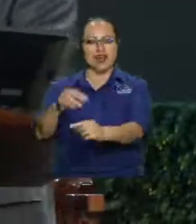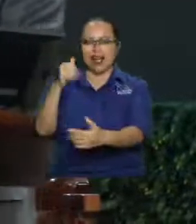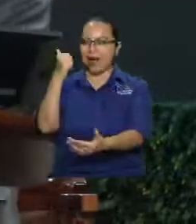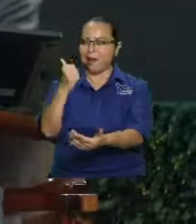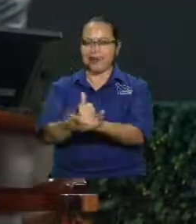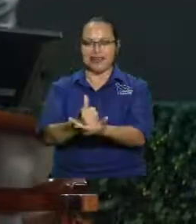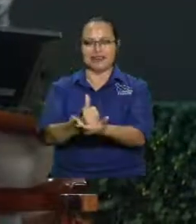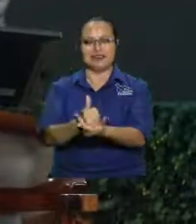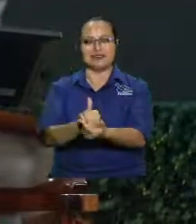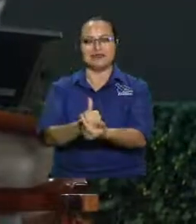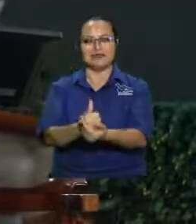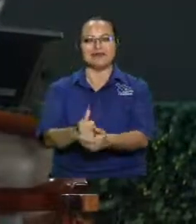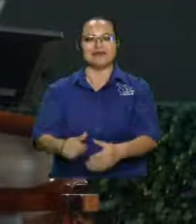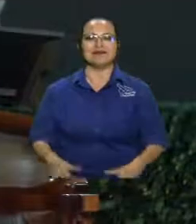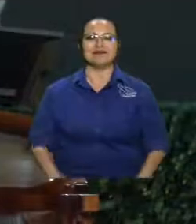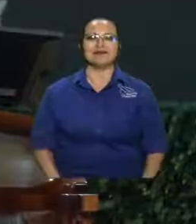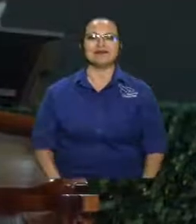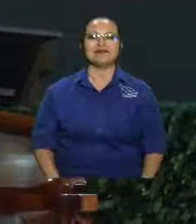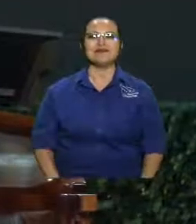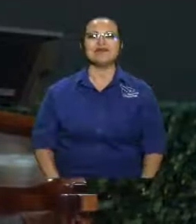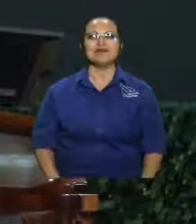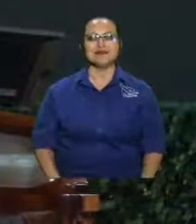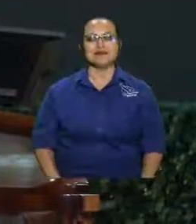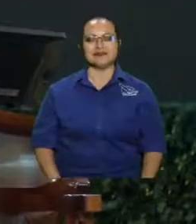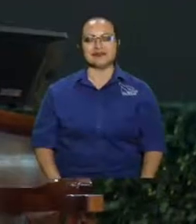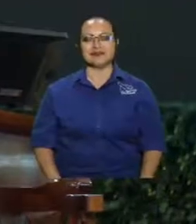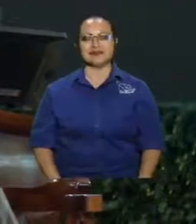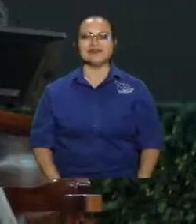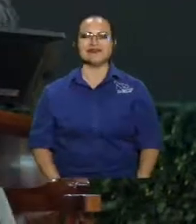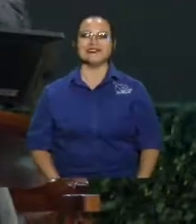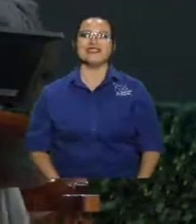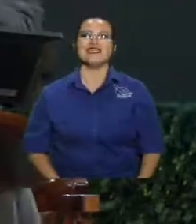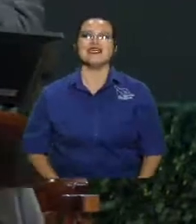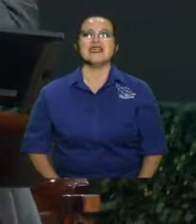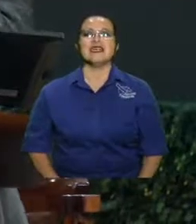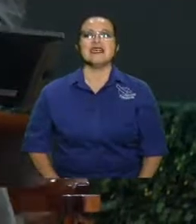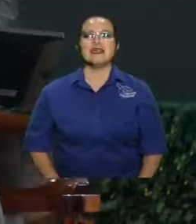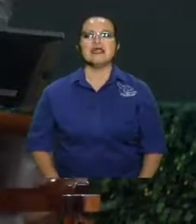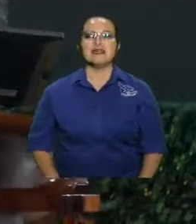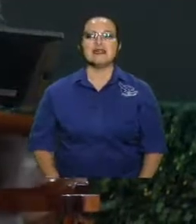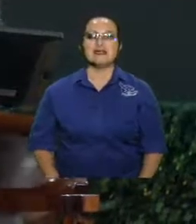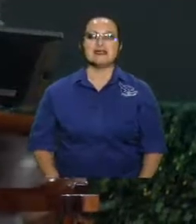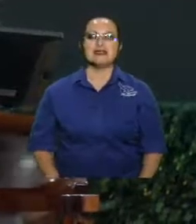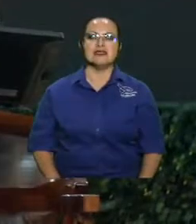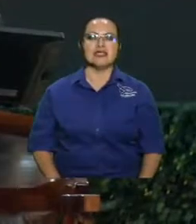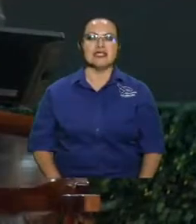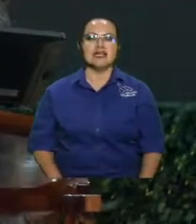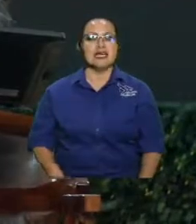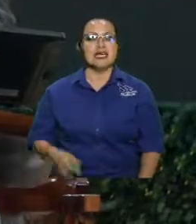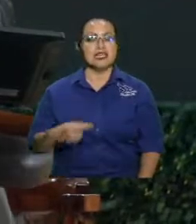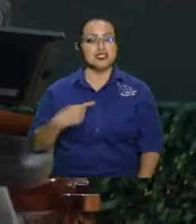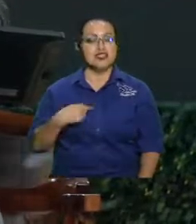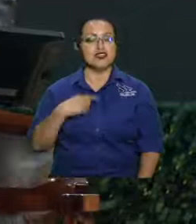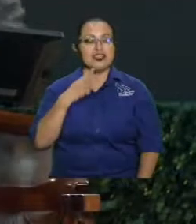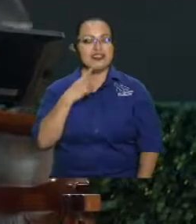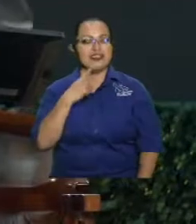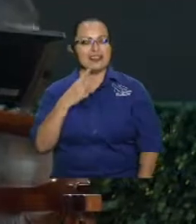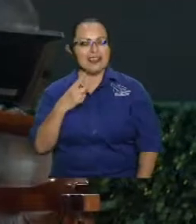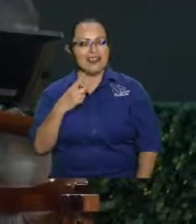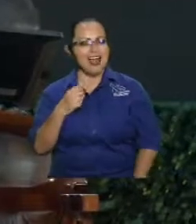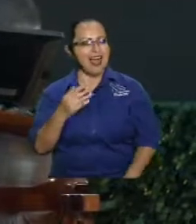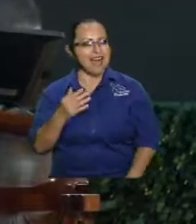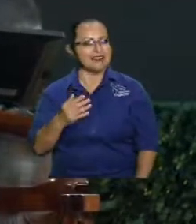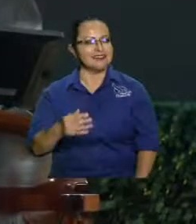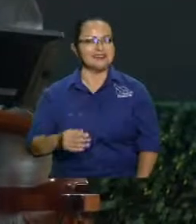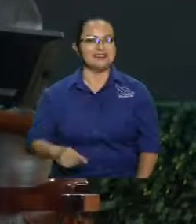recibamos la bendición. Amén. Bueno, ok. ¿Por dónde iba? Ah, mire, pues, mire, yo le he